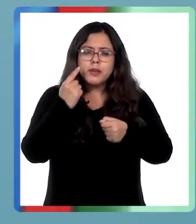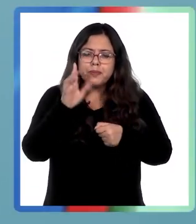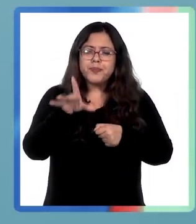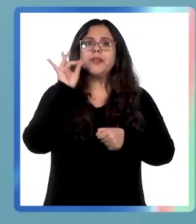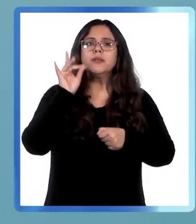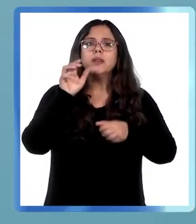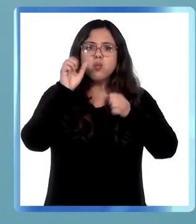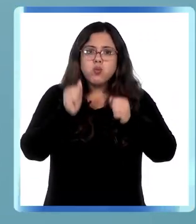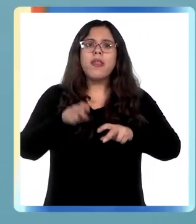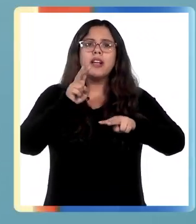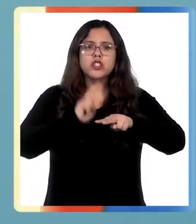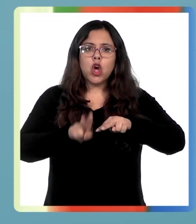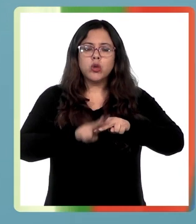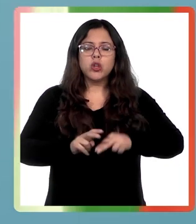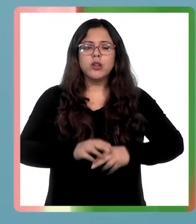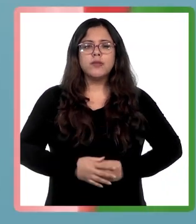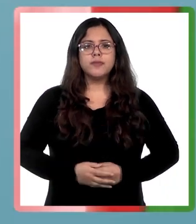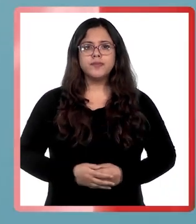cuando es curable.